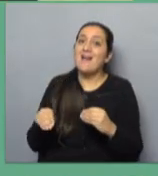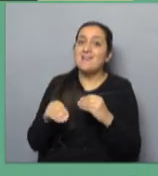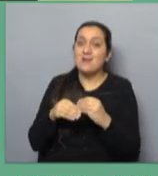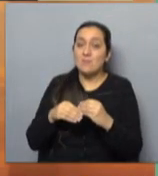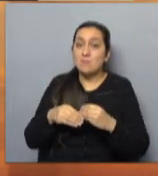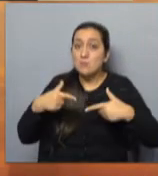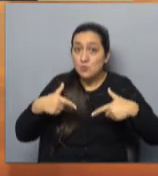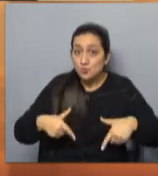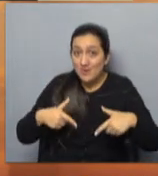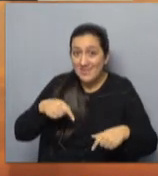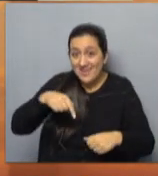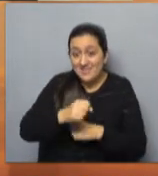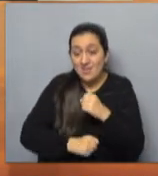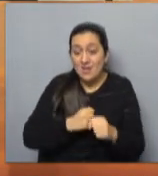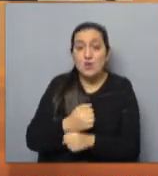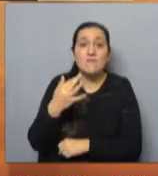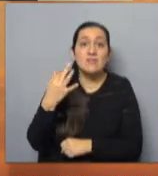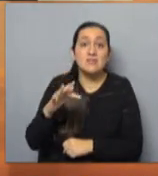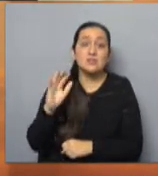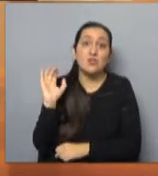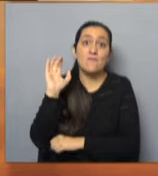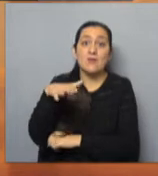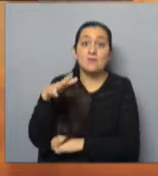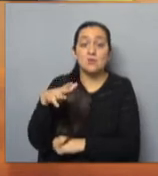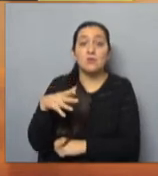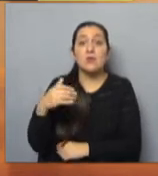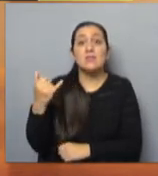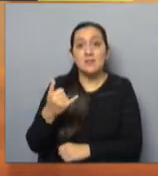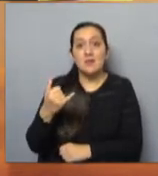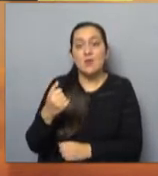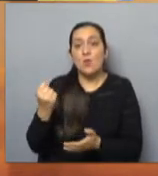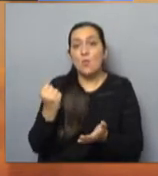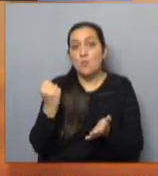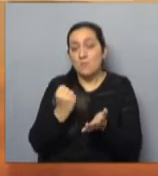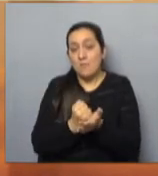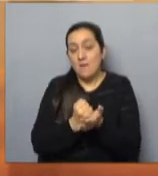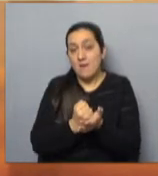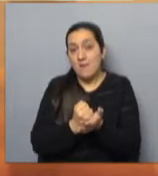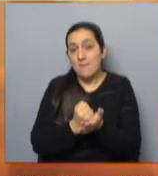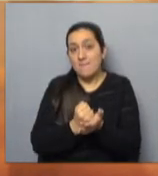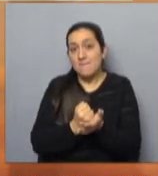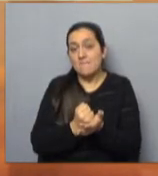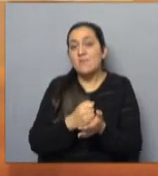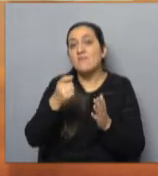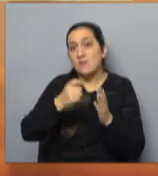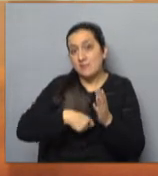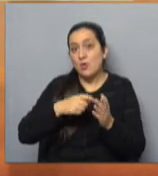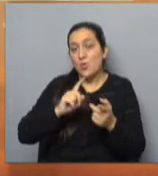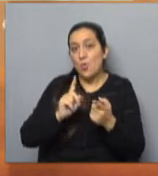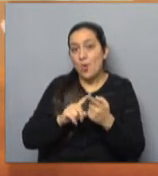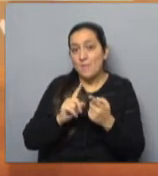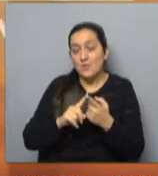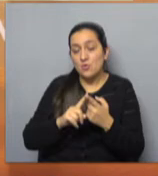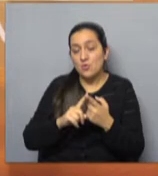este año la federación uruguaya de básquetbol consiguió un sponsor firmaron un convenio hace